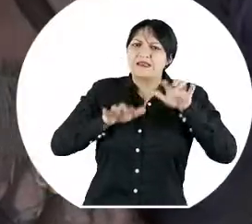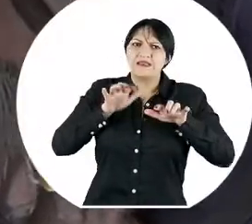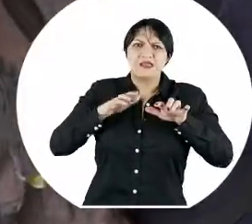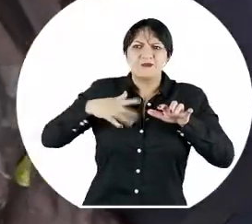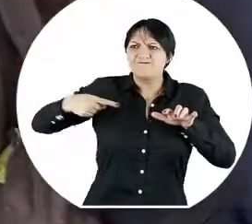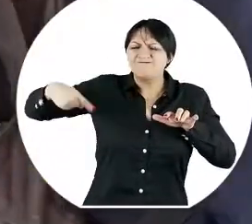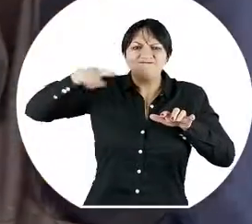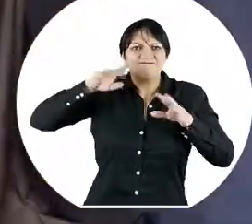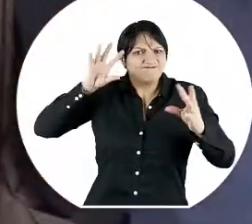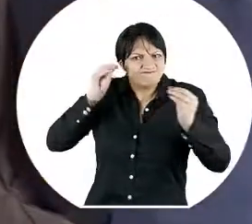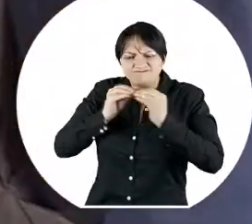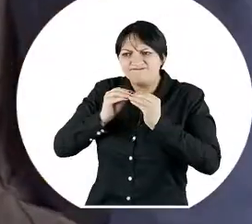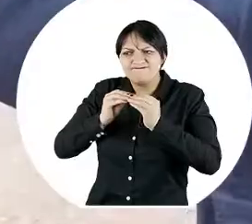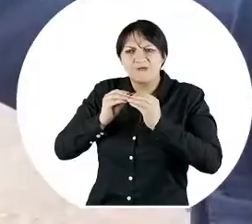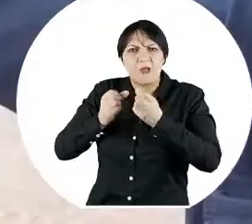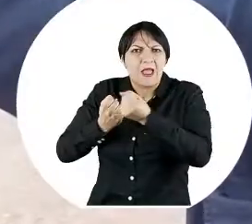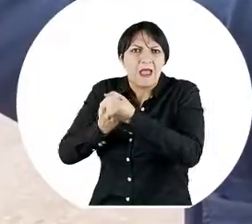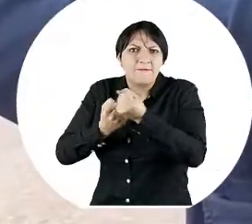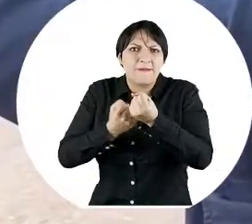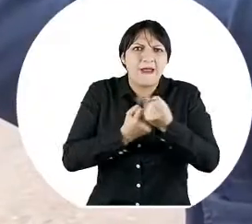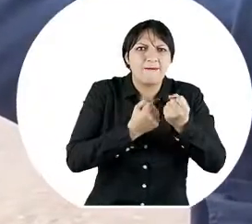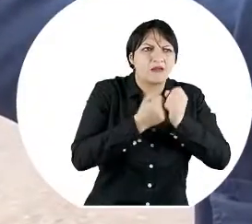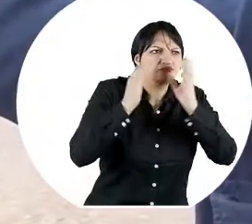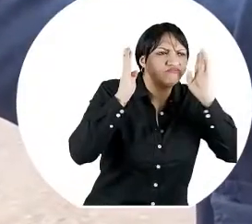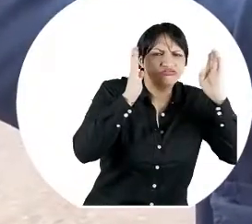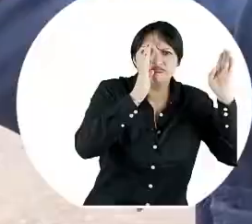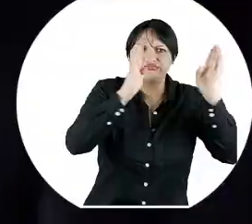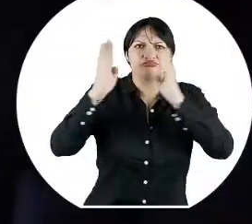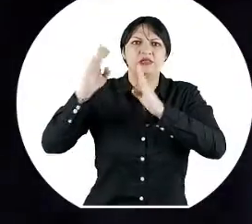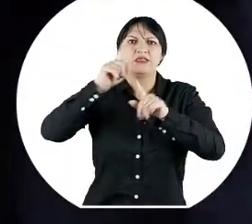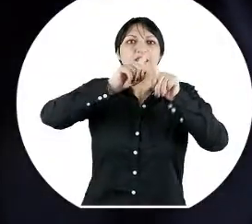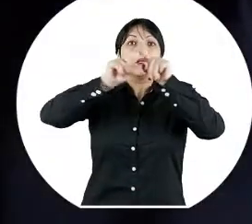ERI, otras secretarías, apoyando